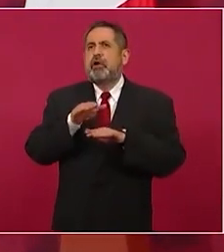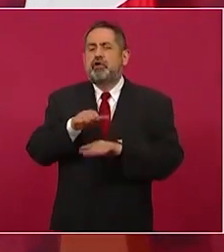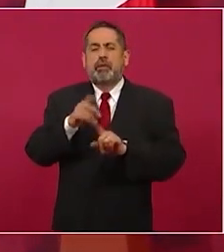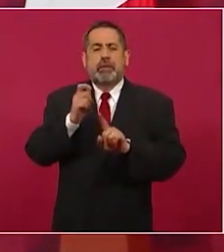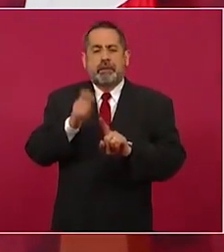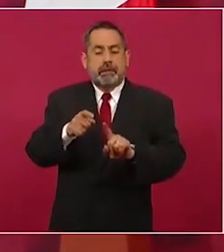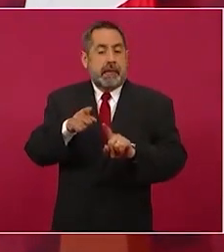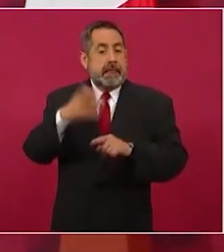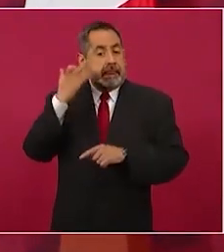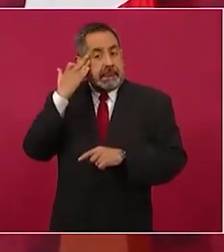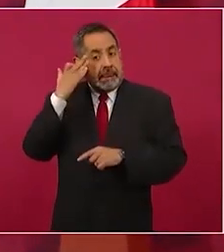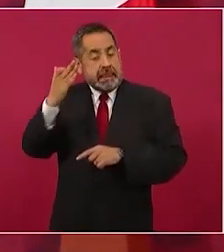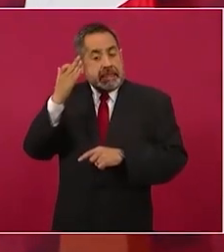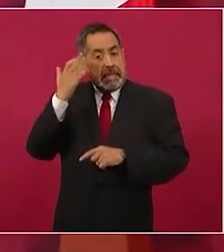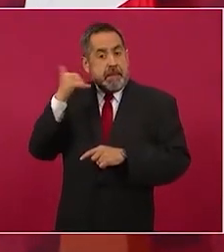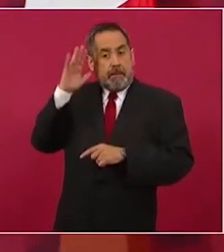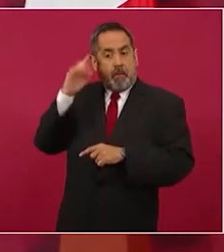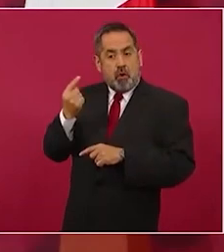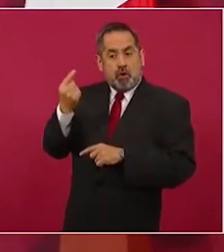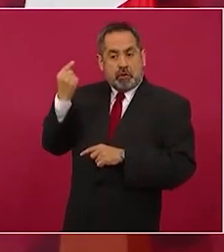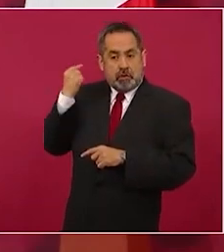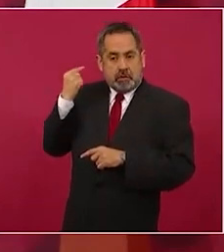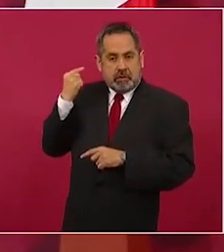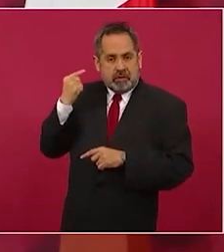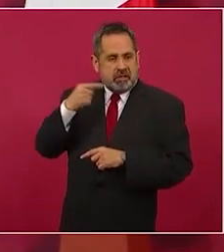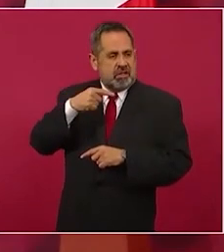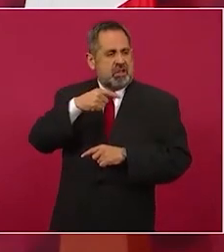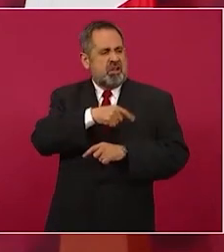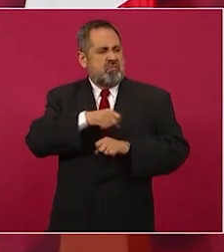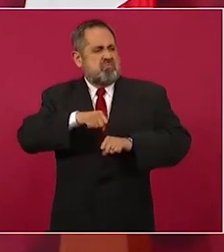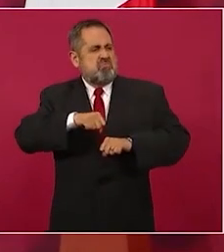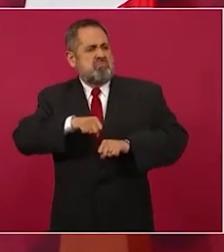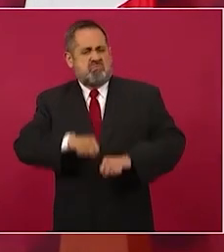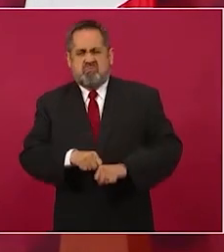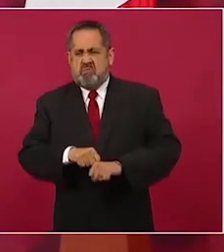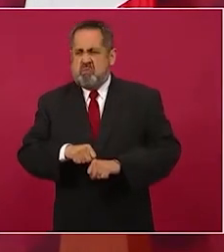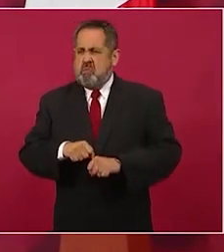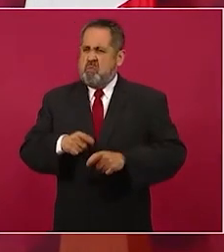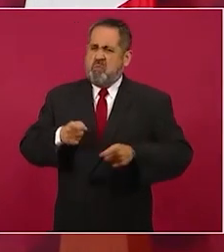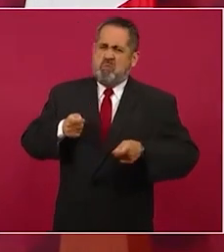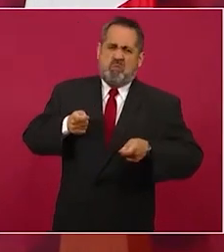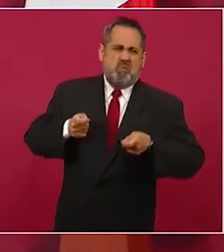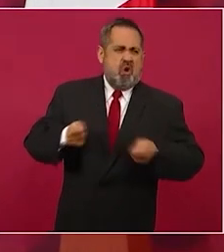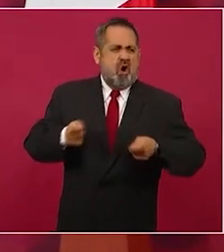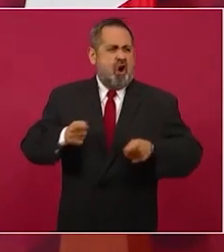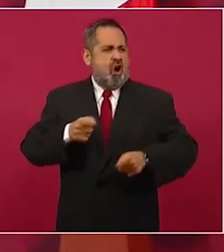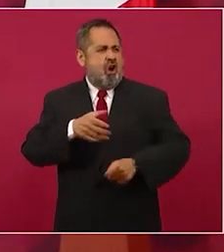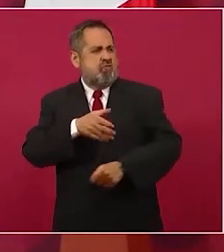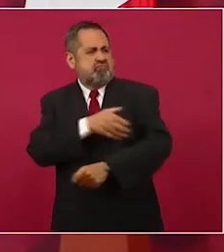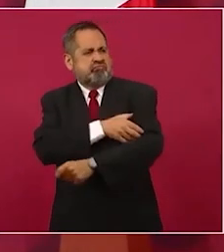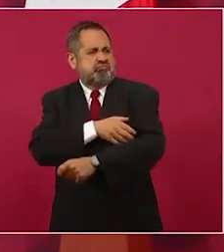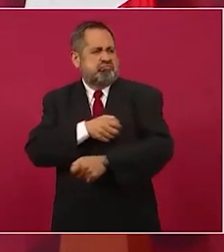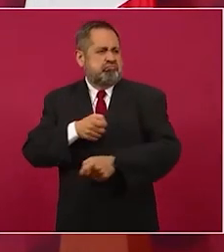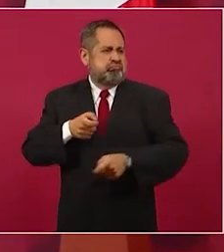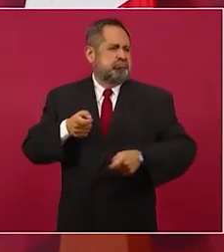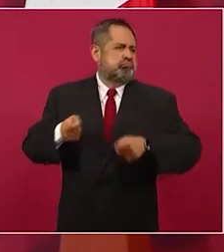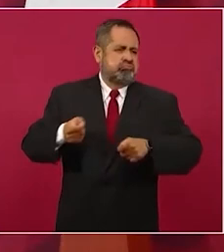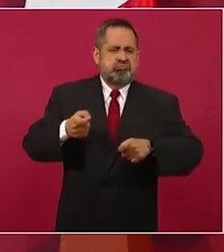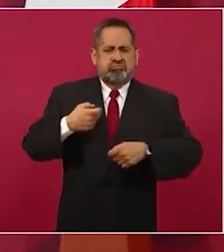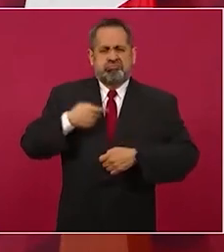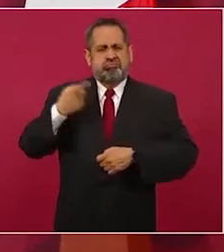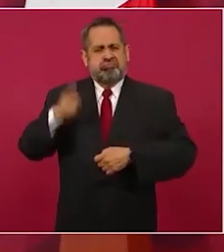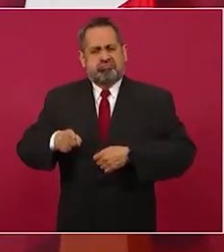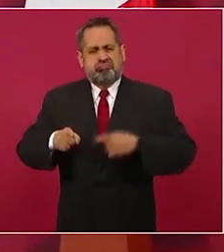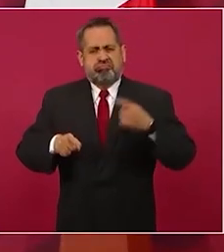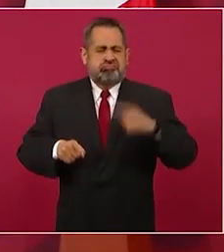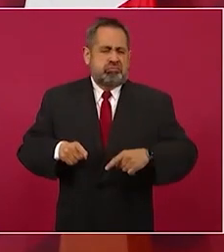de la época del poder, ¿no? Cuando se sentían